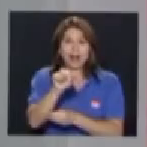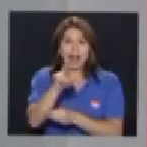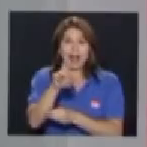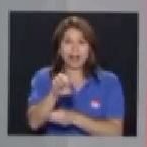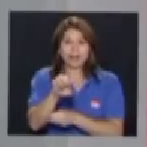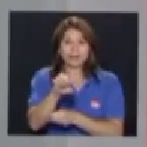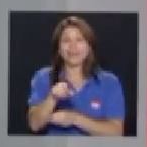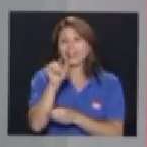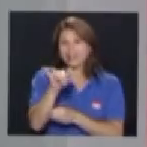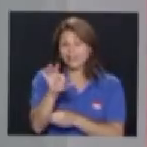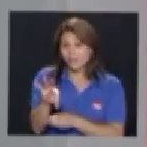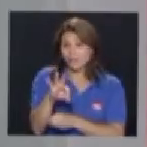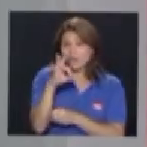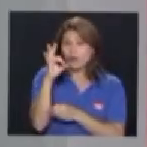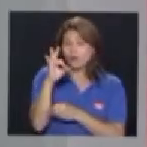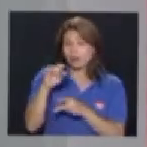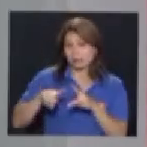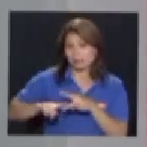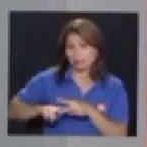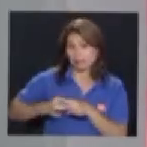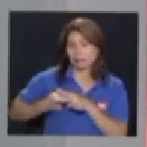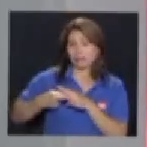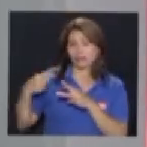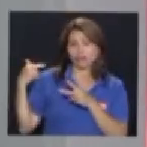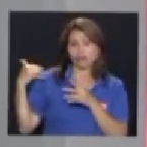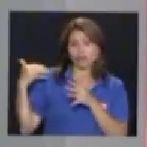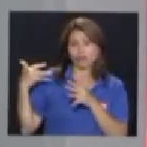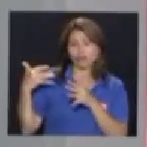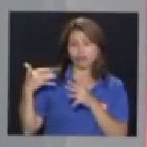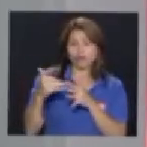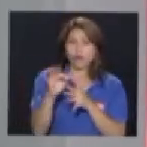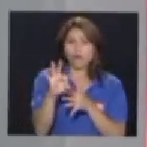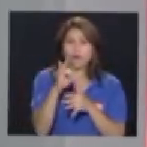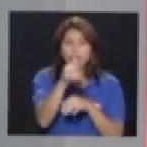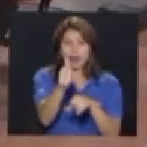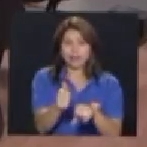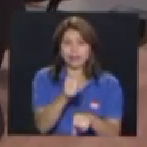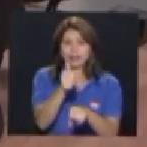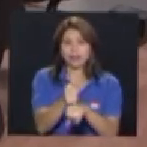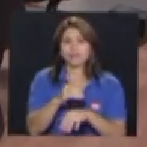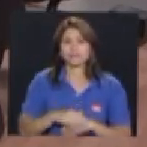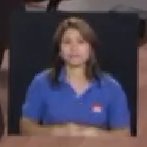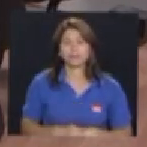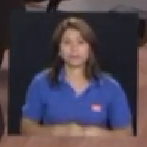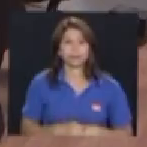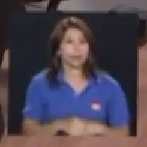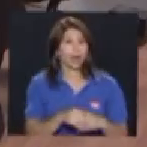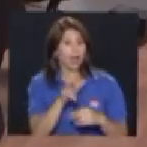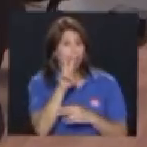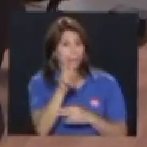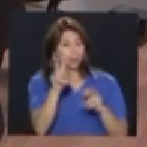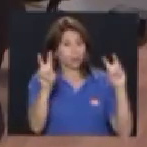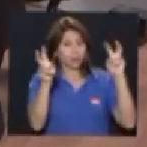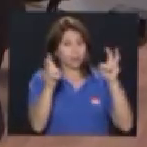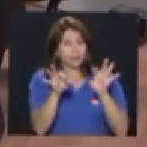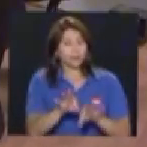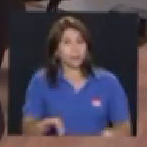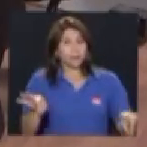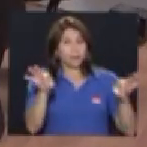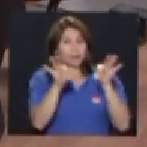el origen, las partes y un poco el armado. Hay 2 temas que yo creo que son importantes de